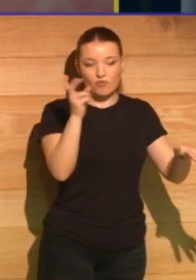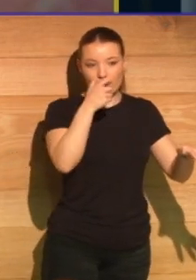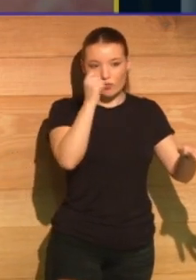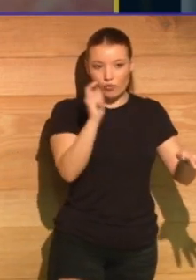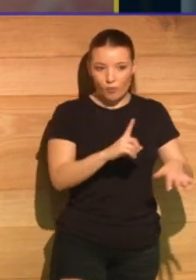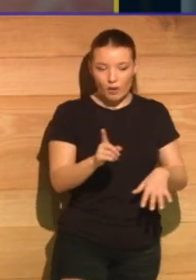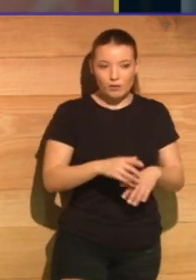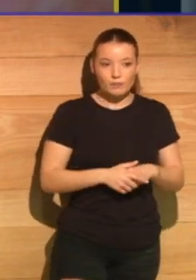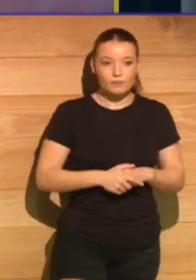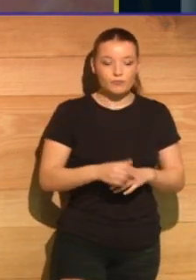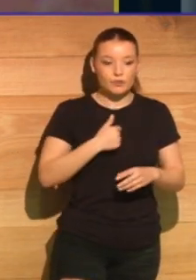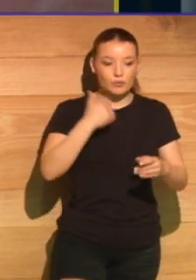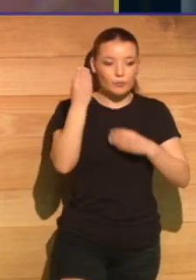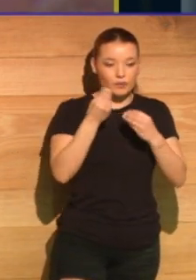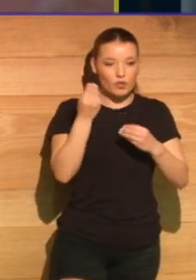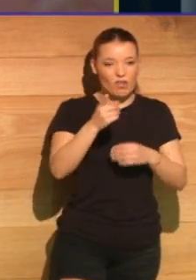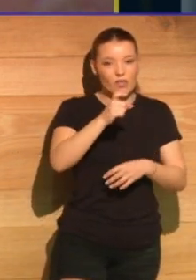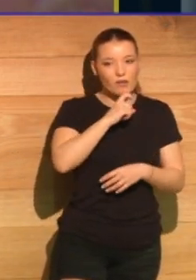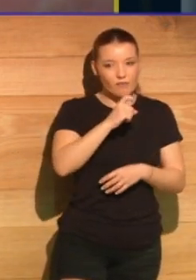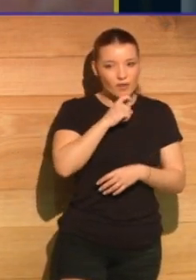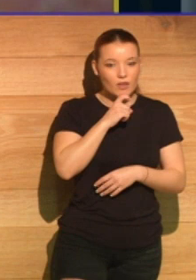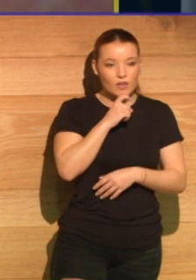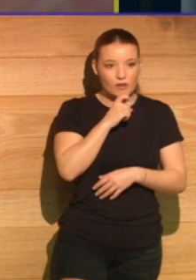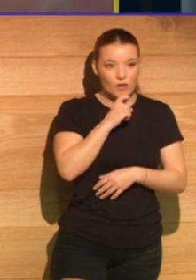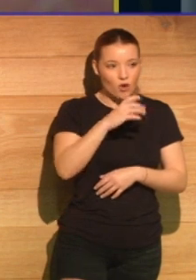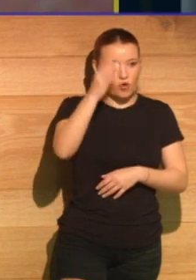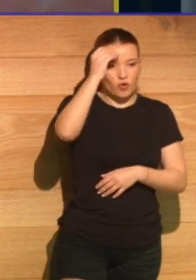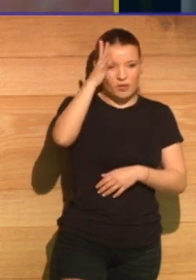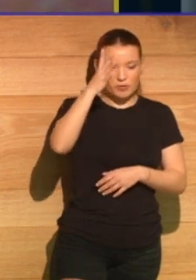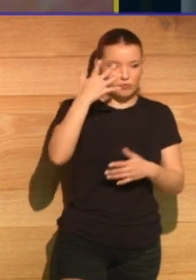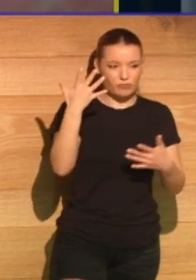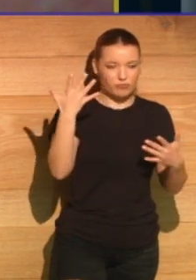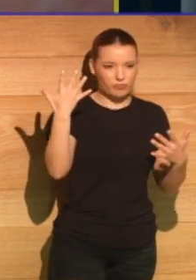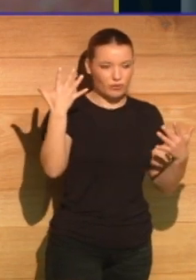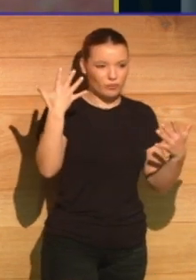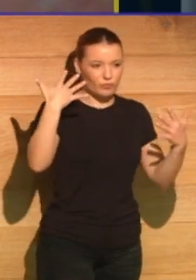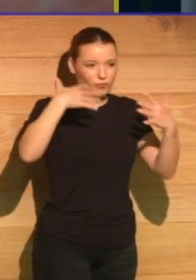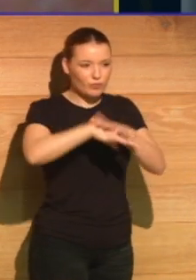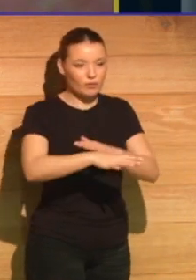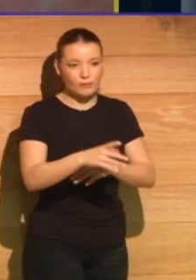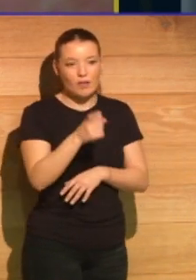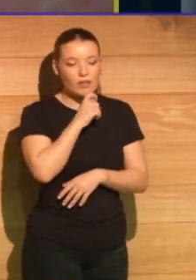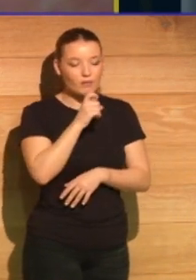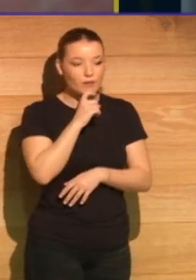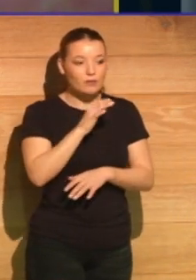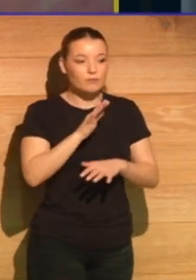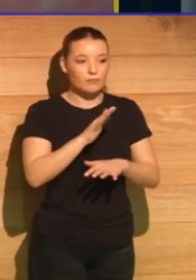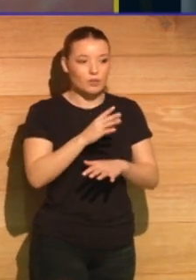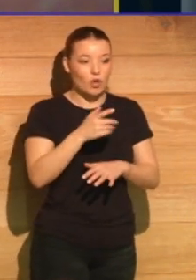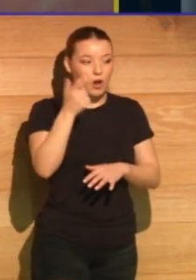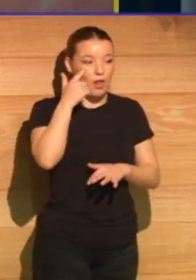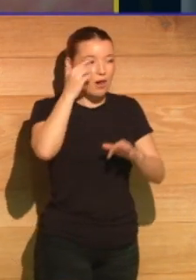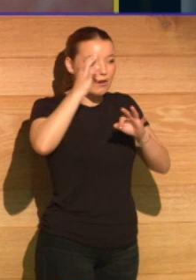difícil abarcar todo el conocimiento, es imposible, ¿no? Pero sucede que corremos el riesgo de ser como en la